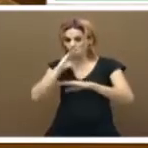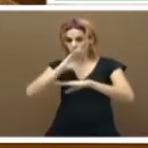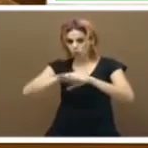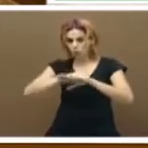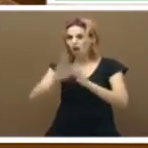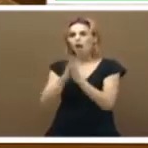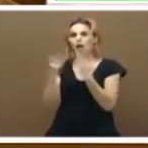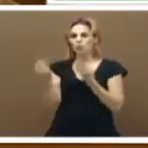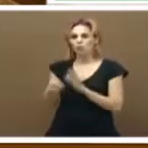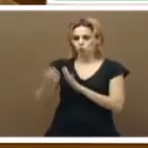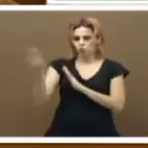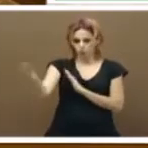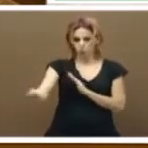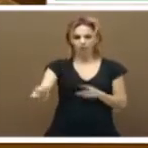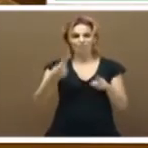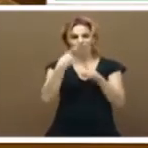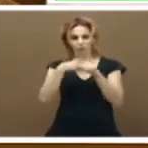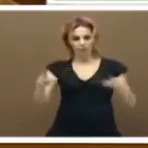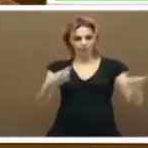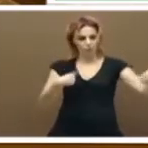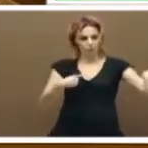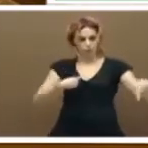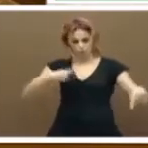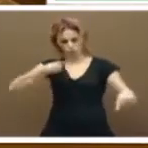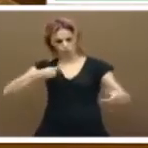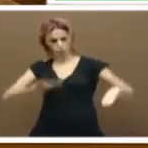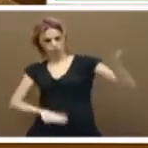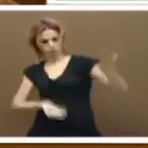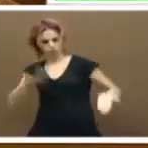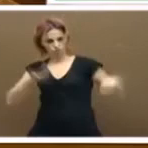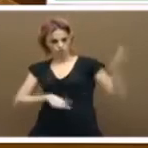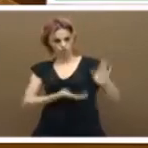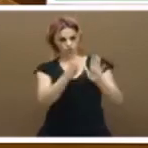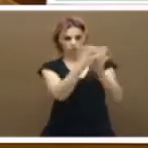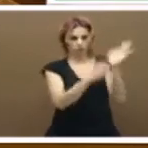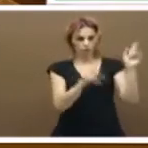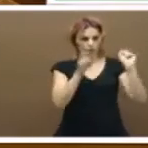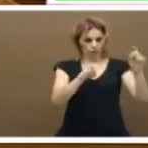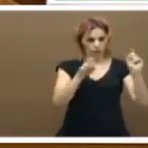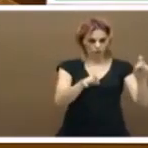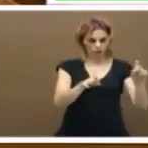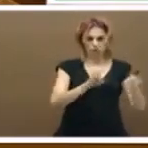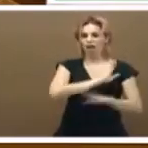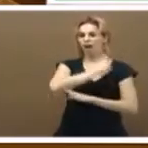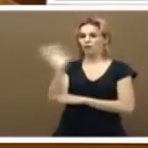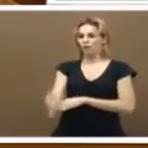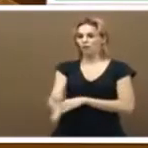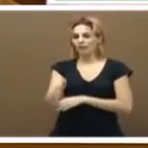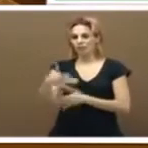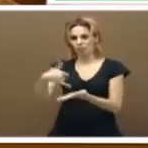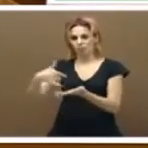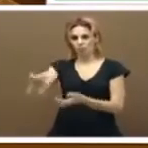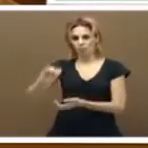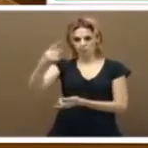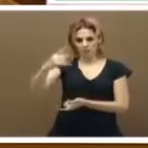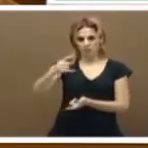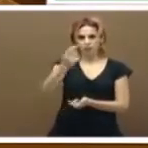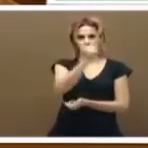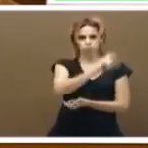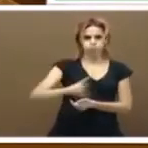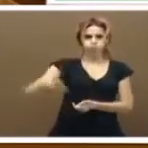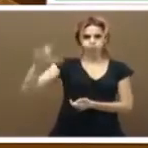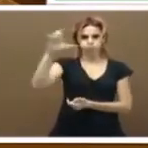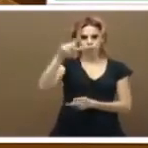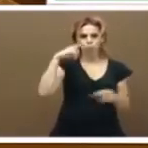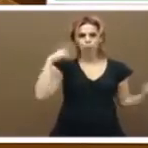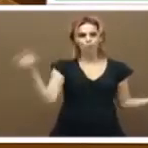nuevo curso. Esta es la diferencia entre ustedes y nosotros. Ustedes recortan educación cebándose con los más débiles y aumentan el dinero para